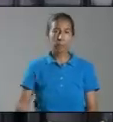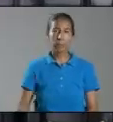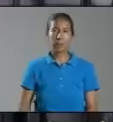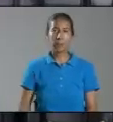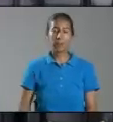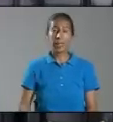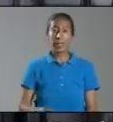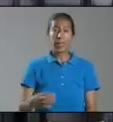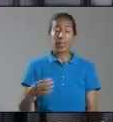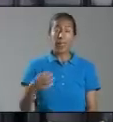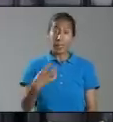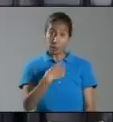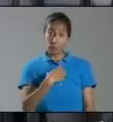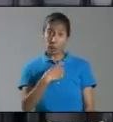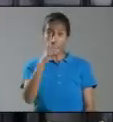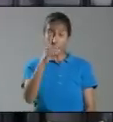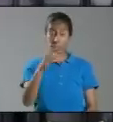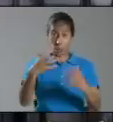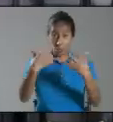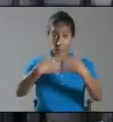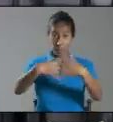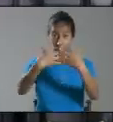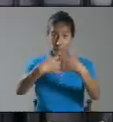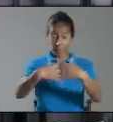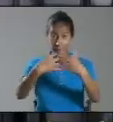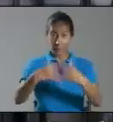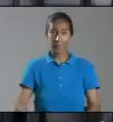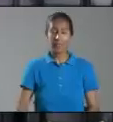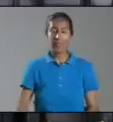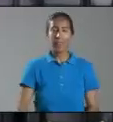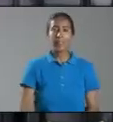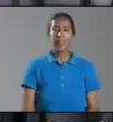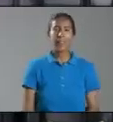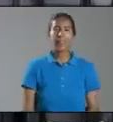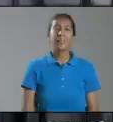es dueño de una empresa, es gerente de una multinacional,